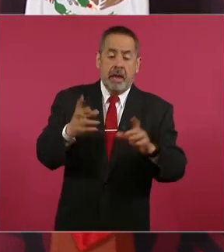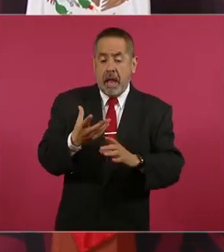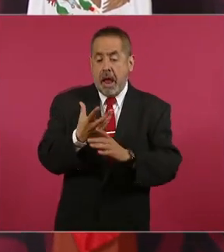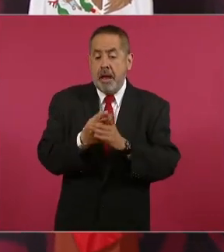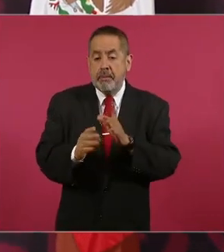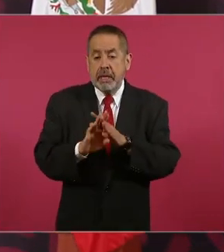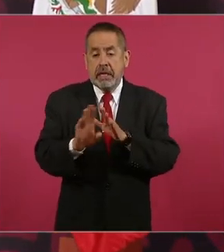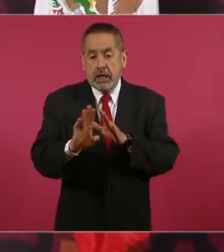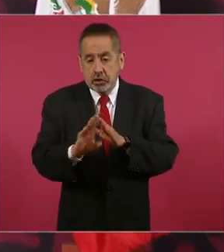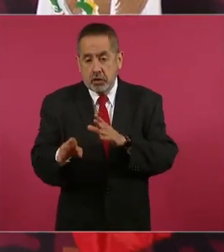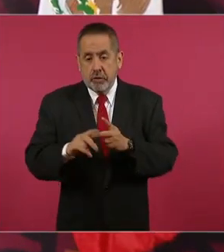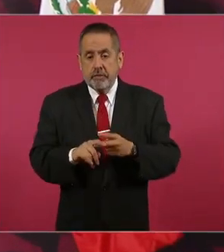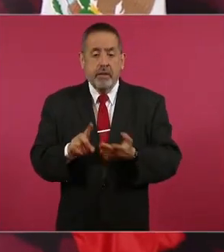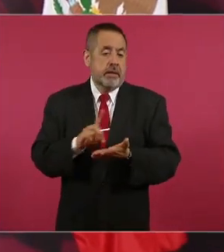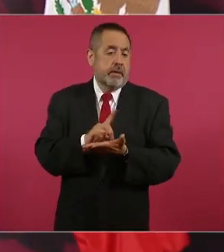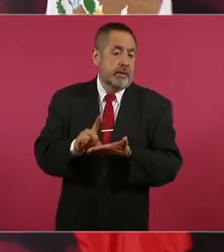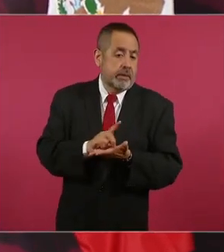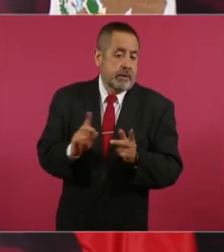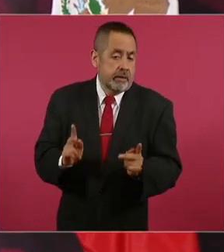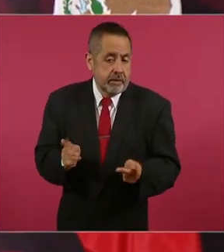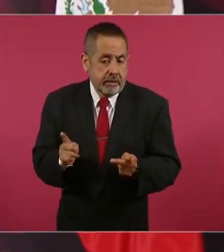el narcotráfico.